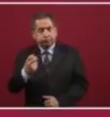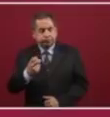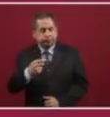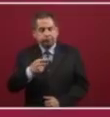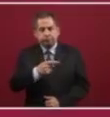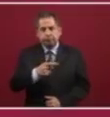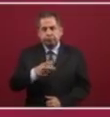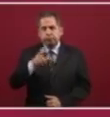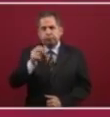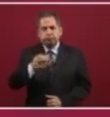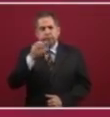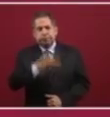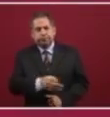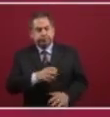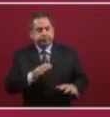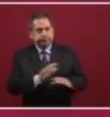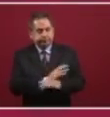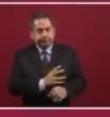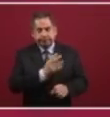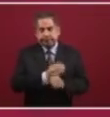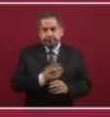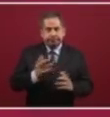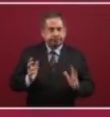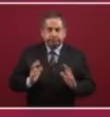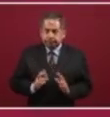la reforma. Se necesitan